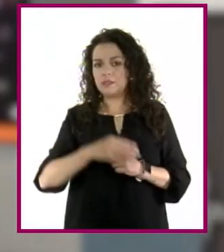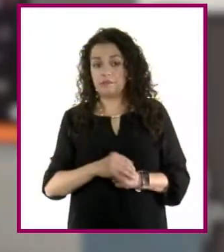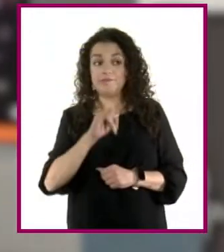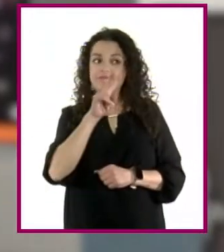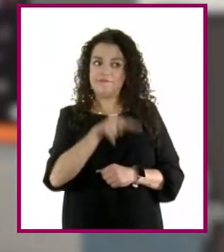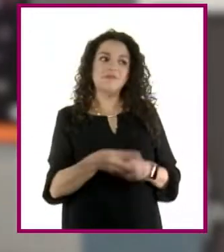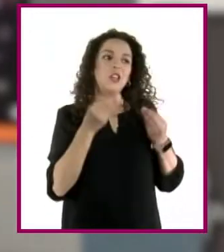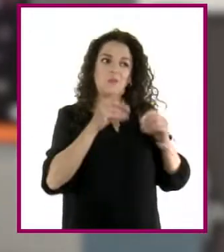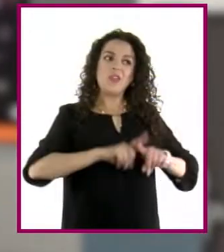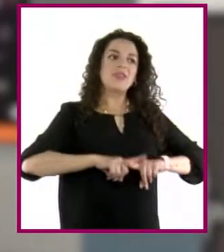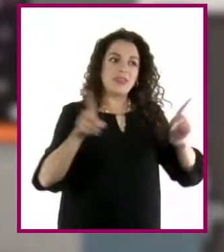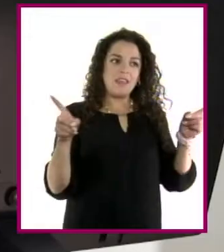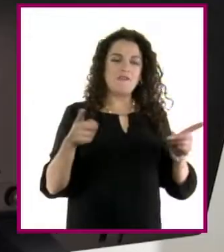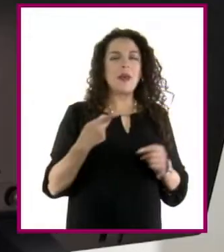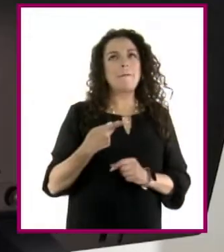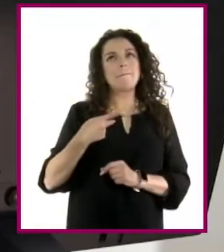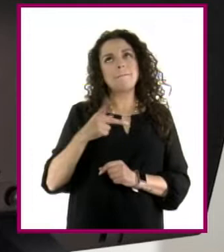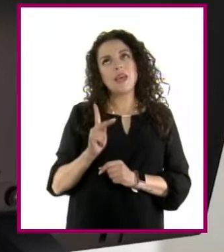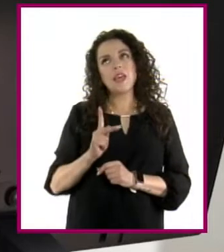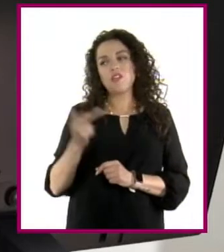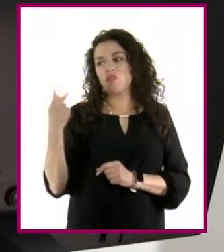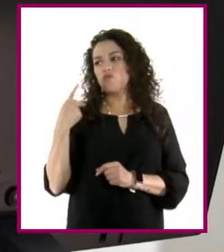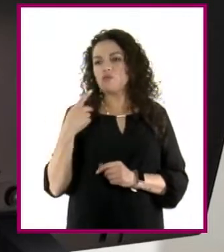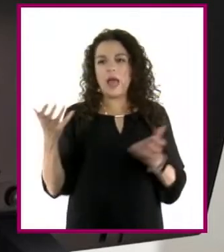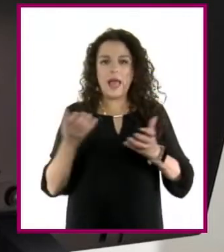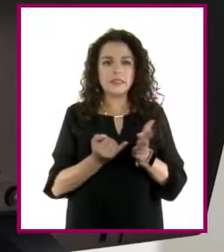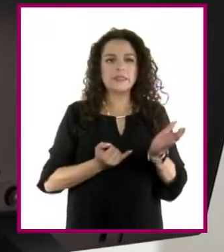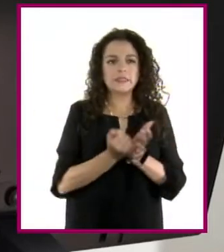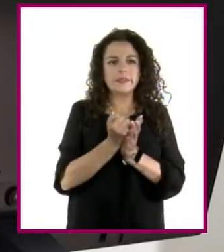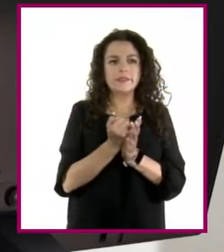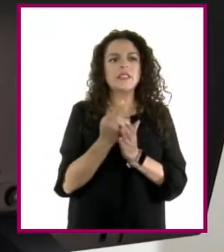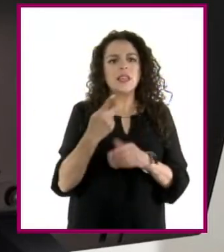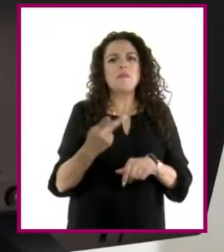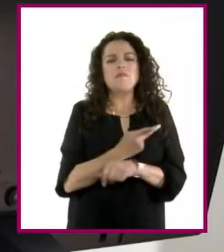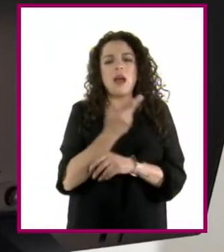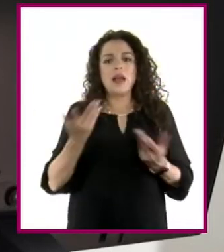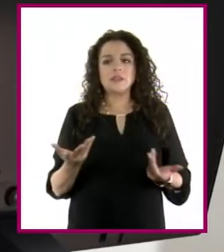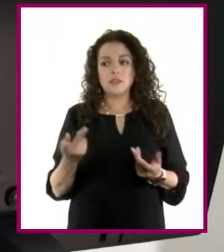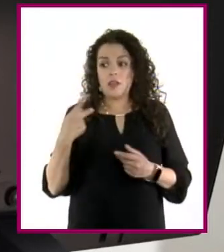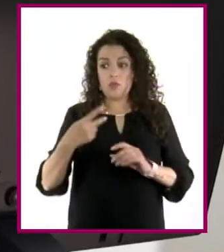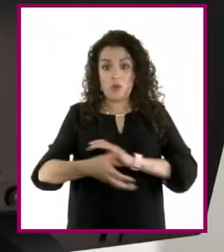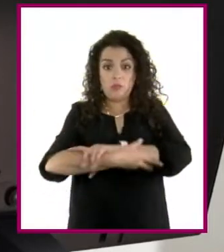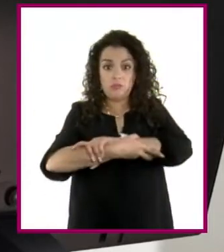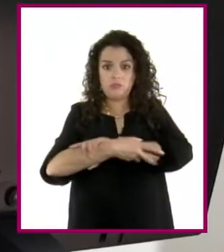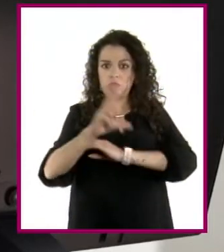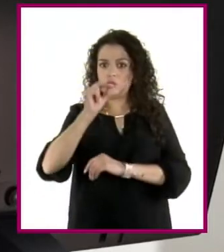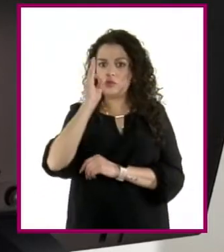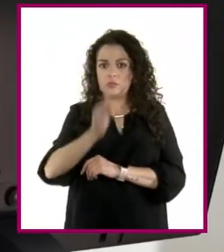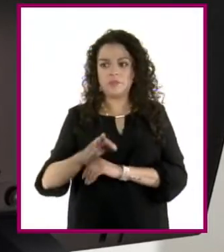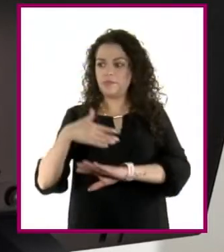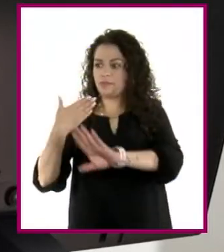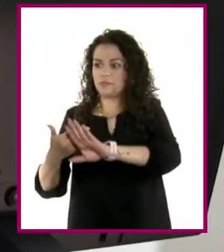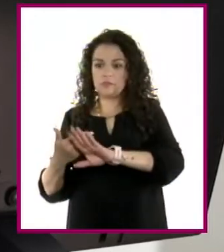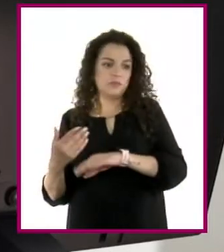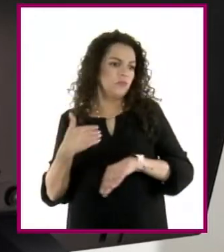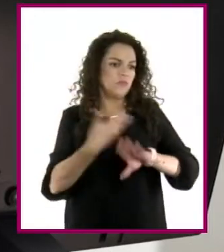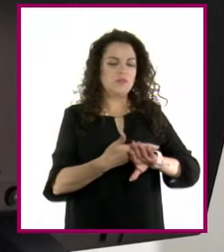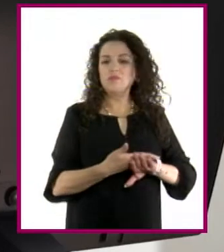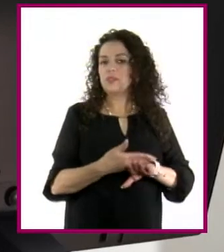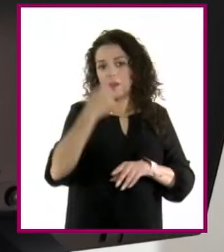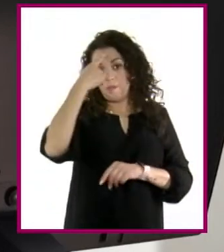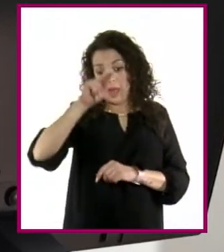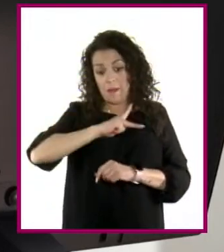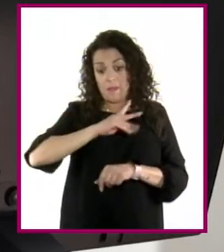caso, ¿cómo afecta en la decisión que tomemos? Como somos solidarios, no aceptaríamos dañar al otro para obtener un